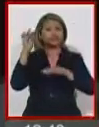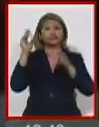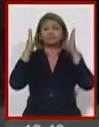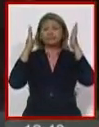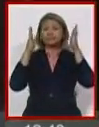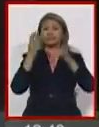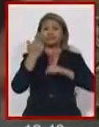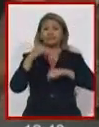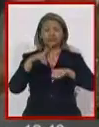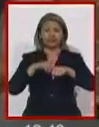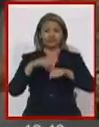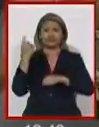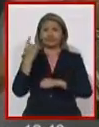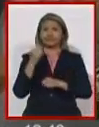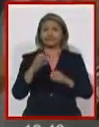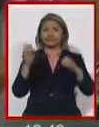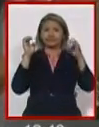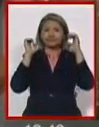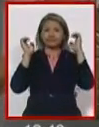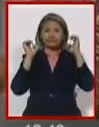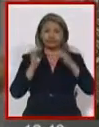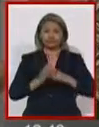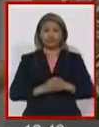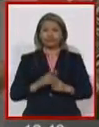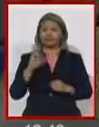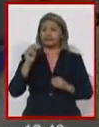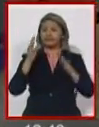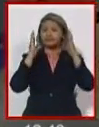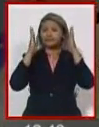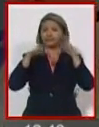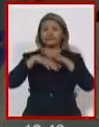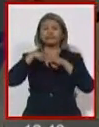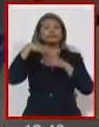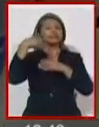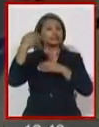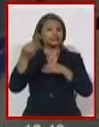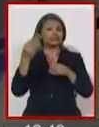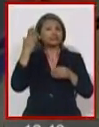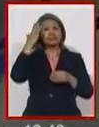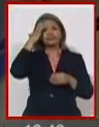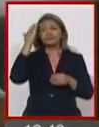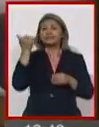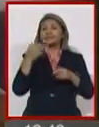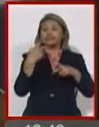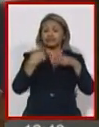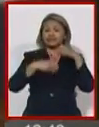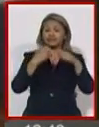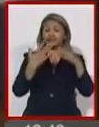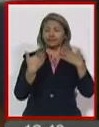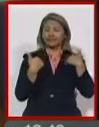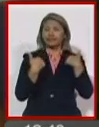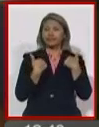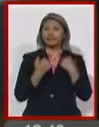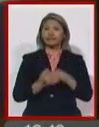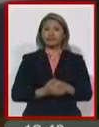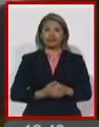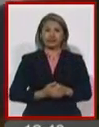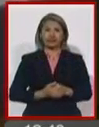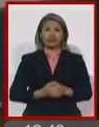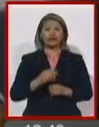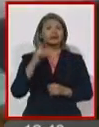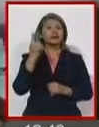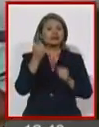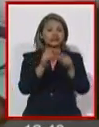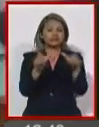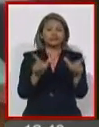y la atención normal solo es en emergencia. No hay consulta externa, aparte el problema que nosotros tropezamos es que hay una sola